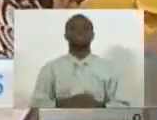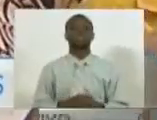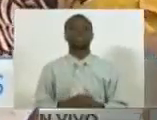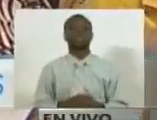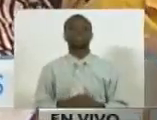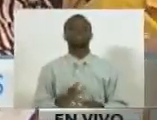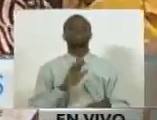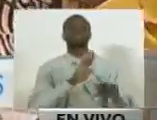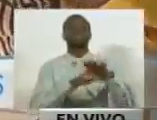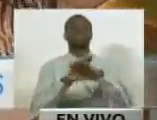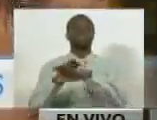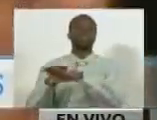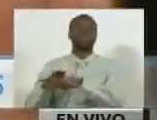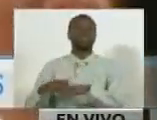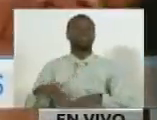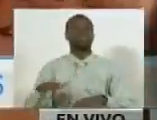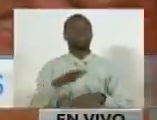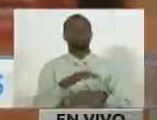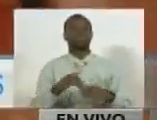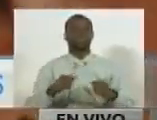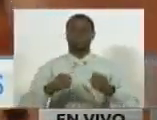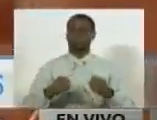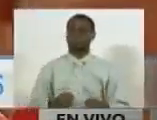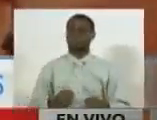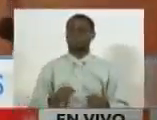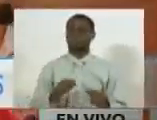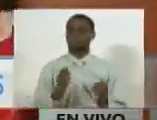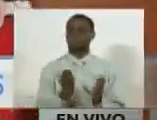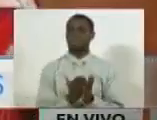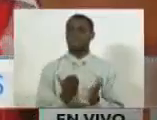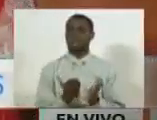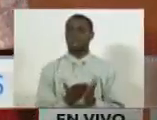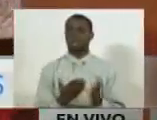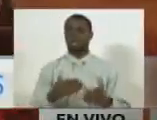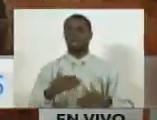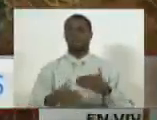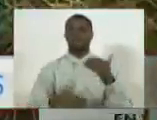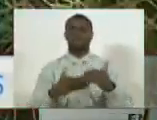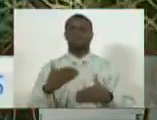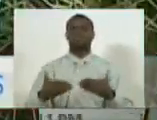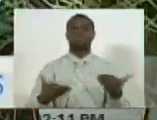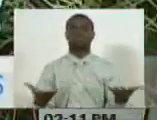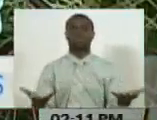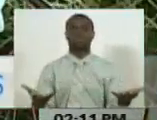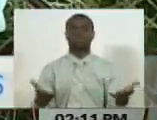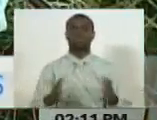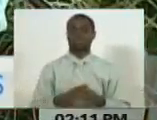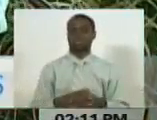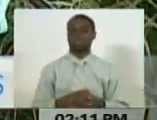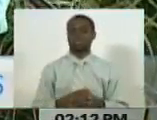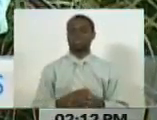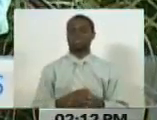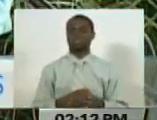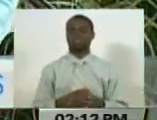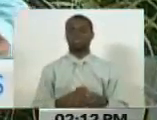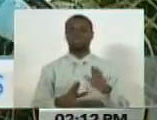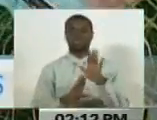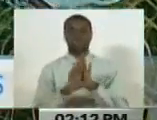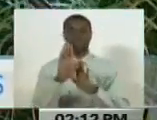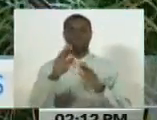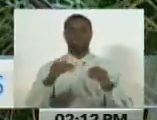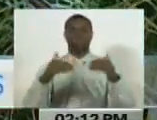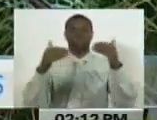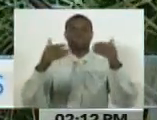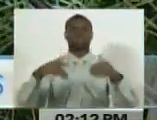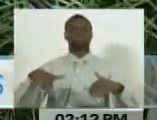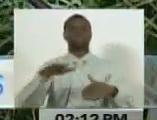Así que vamos a fortalecer la comunidad escolar. Qué foto tan buena del comandante Chávez, vale, mira. Aquí está